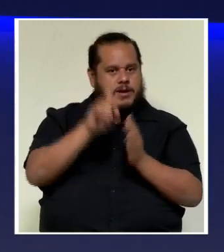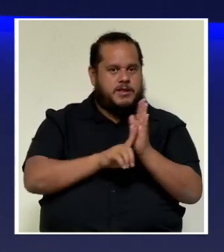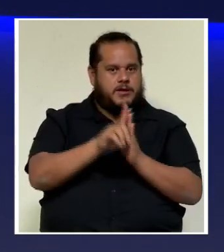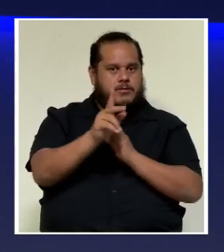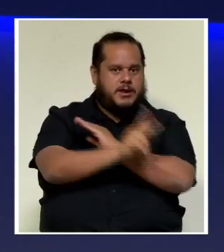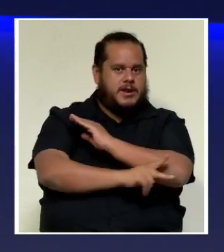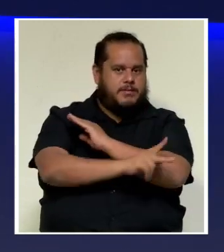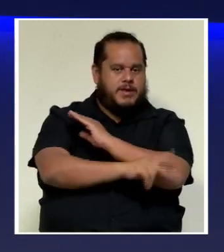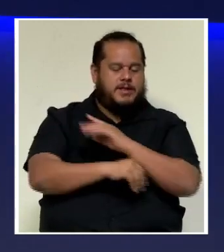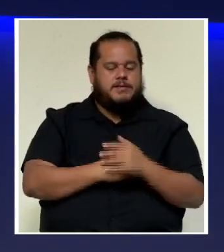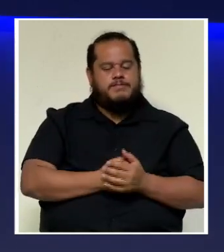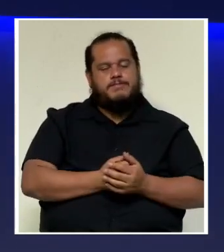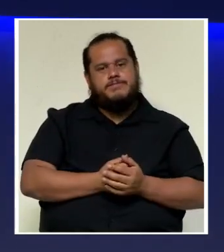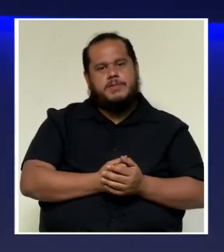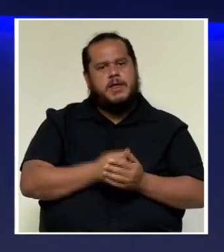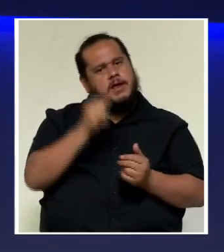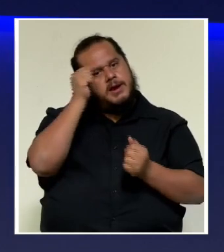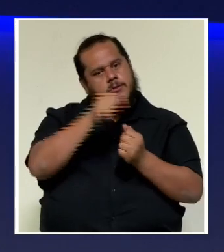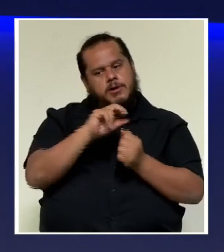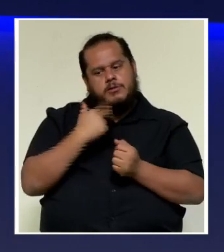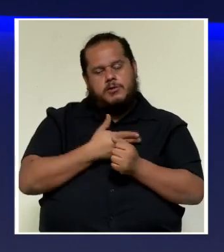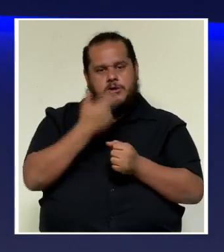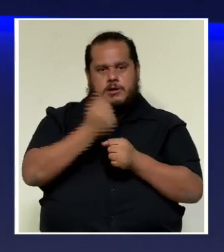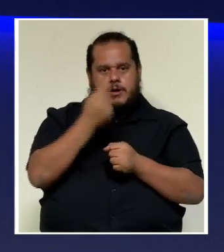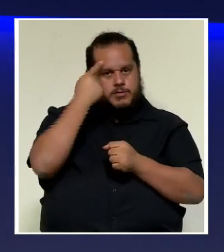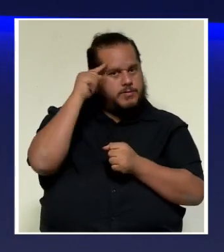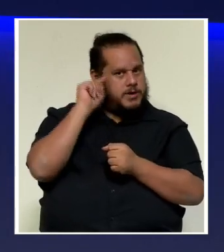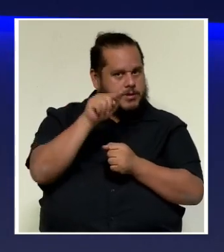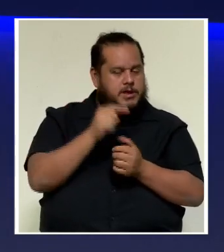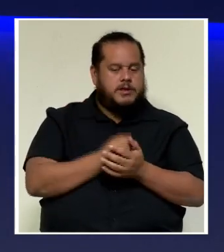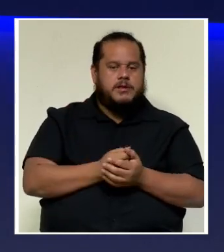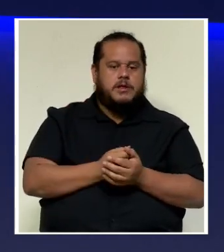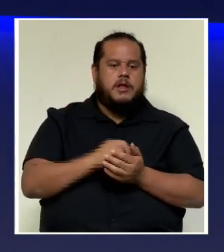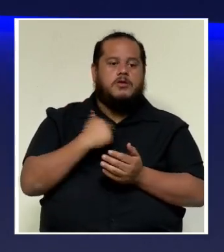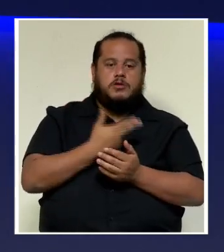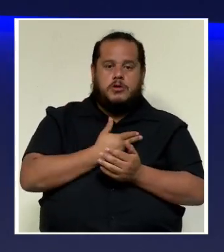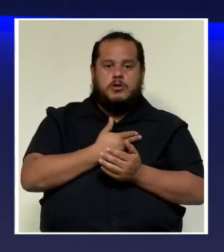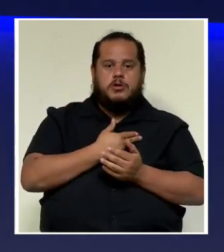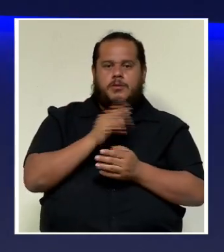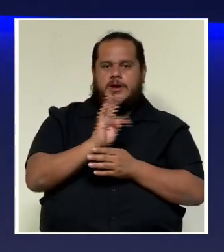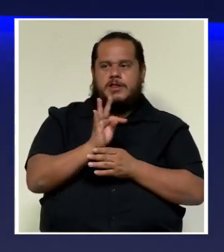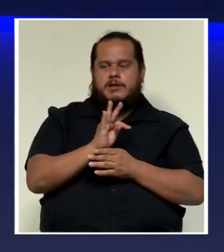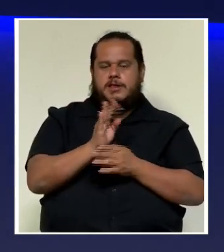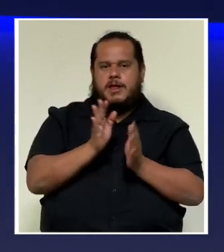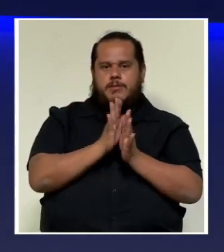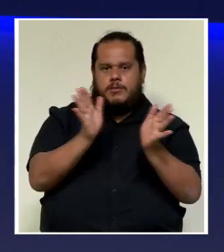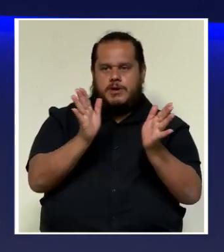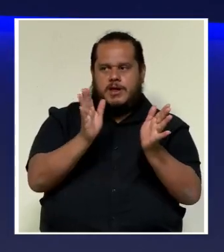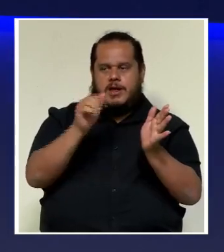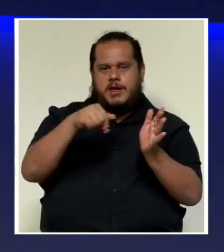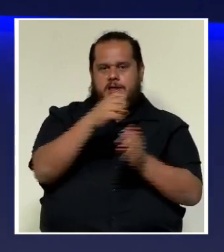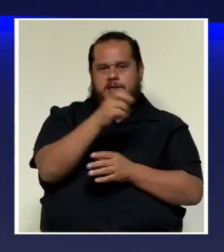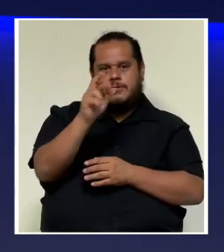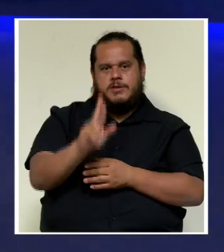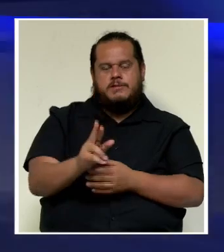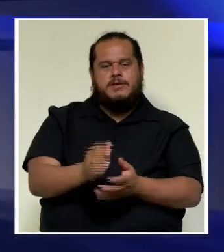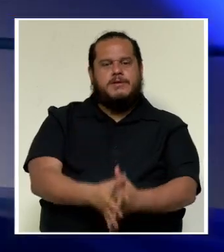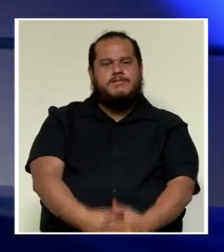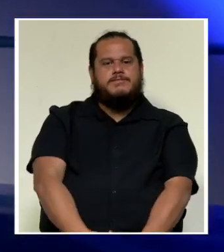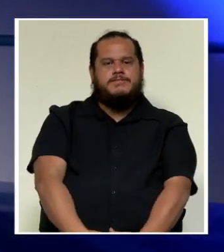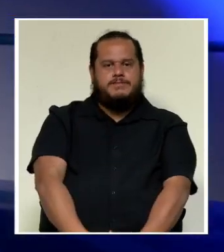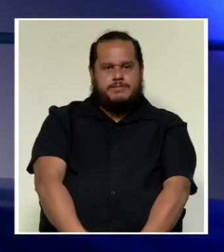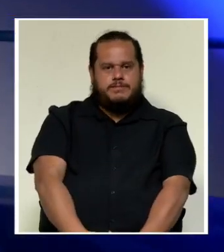país. Recuerde, trabajamos para usted. Somos la televisión pública de Costa Rica.